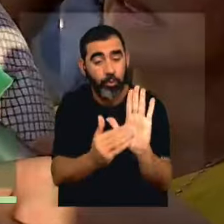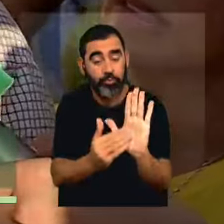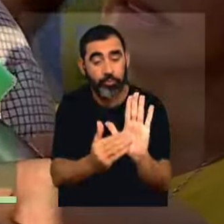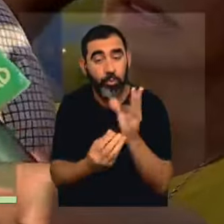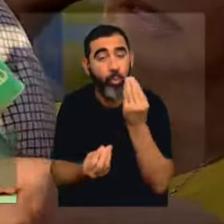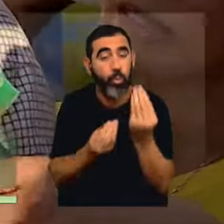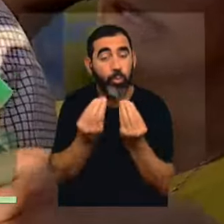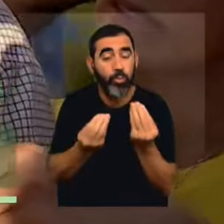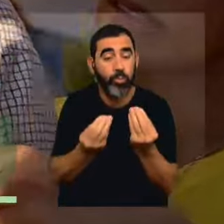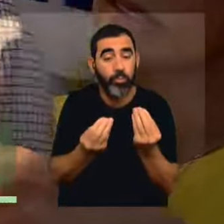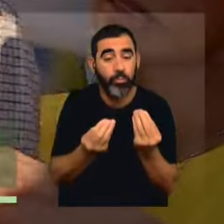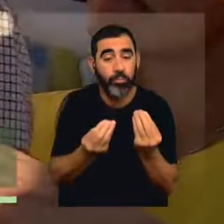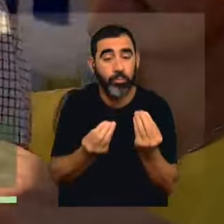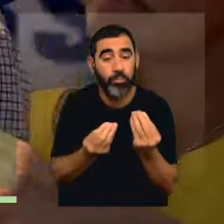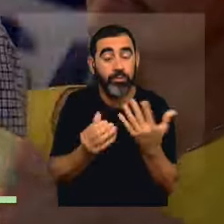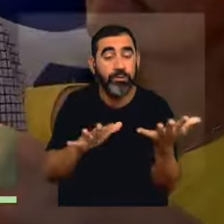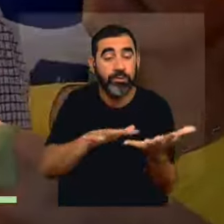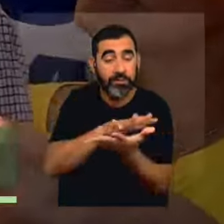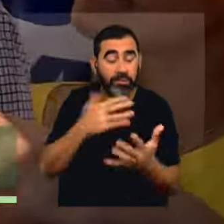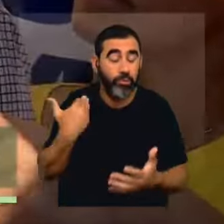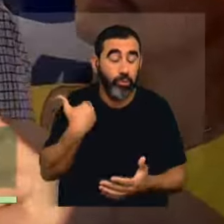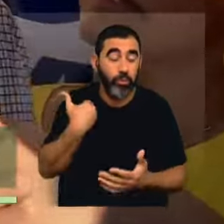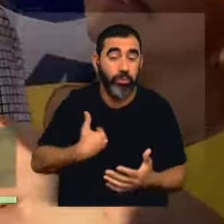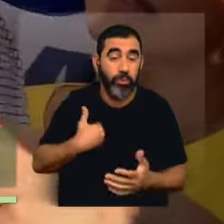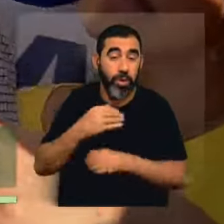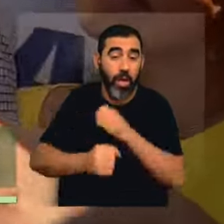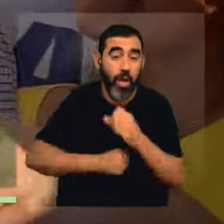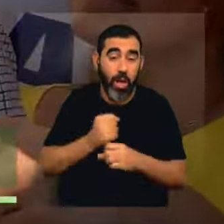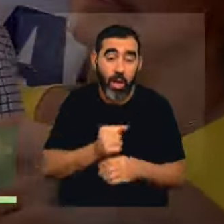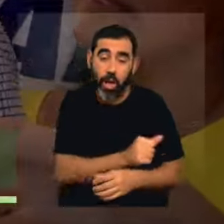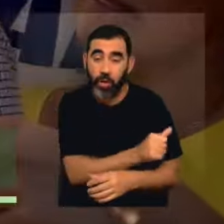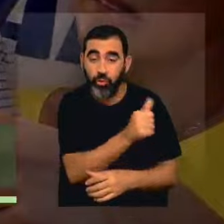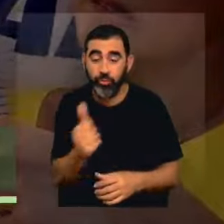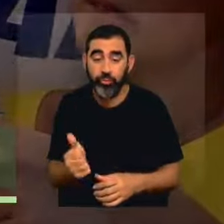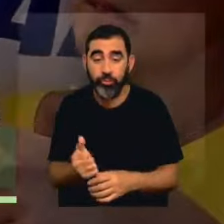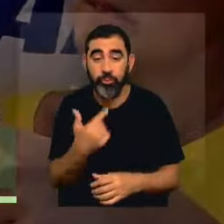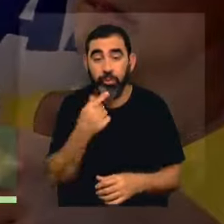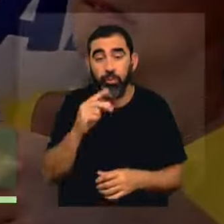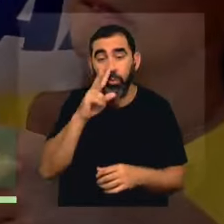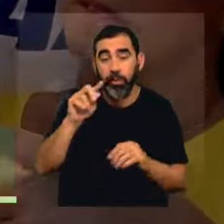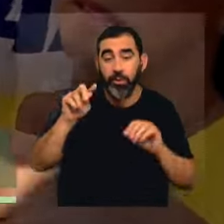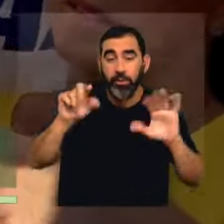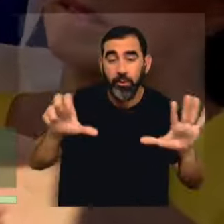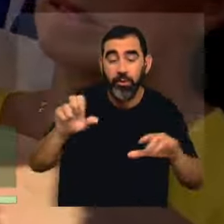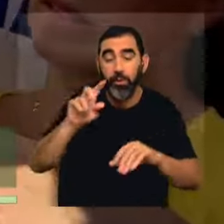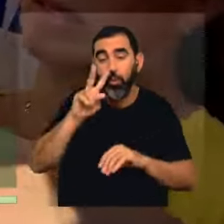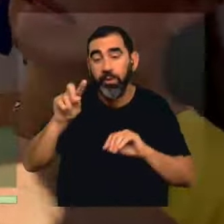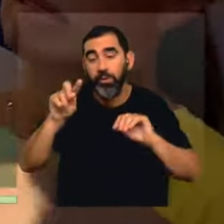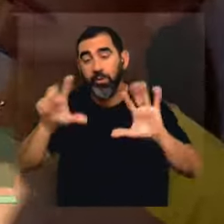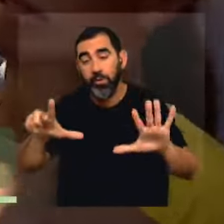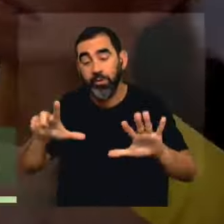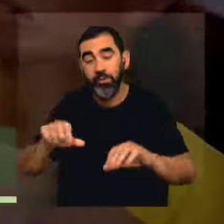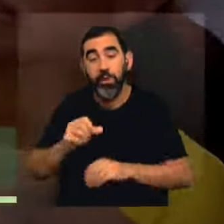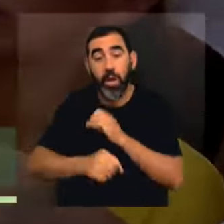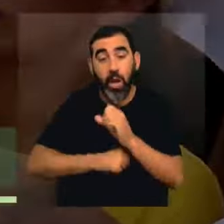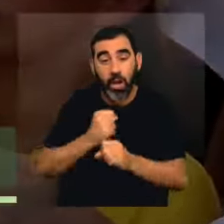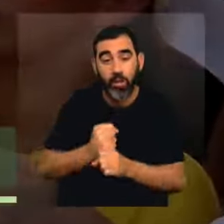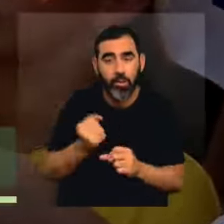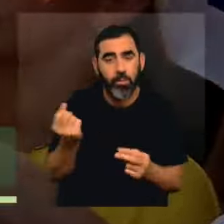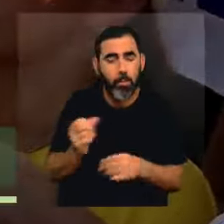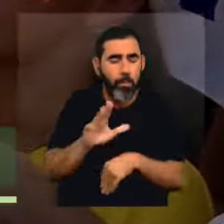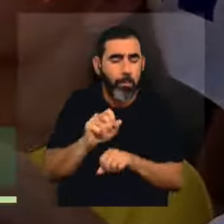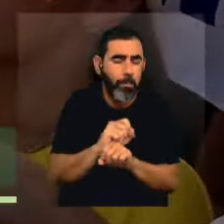fueron estas sucesos lamentables a lo largo de los años que se dieron Cómo fue el 2016 2017 dod años hubieron mucho